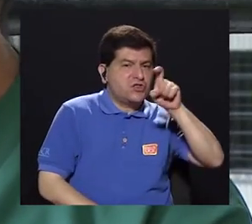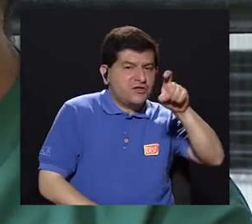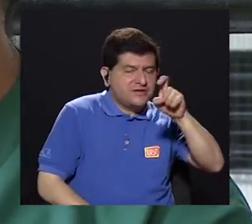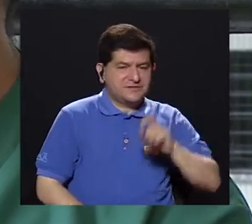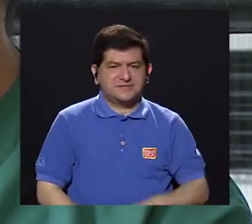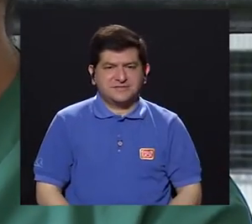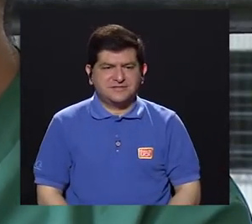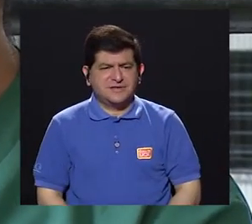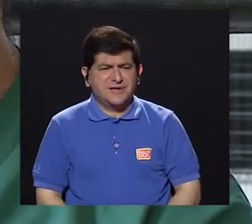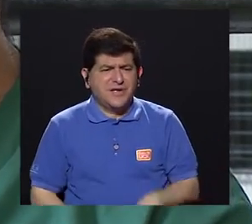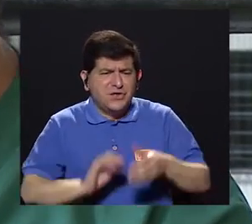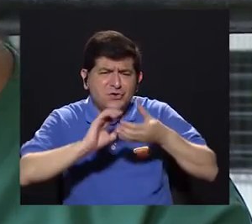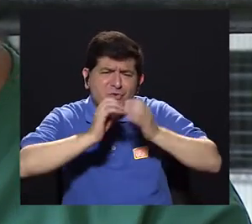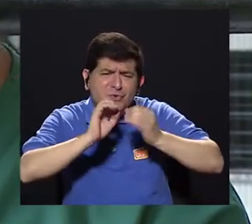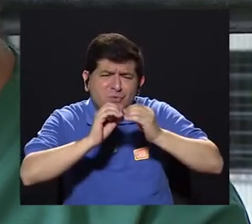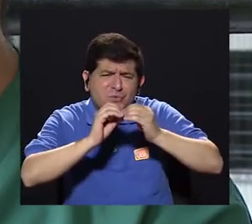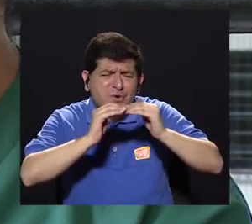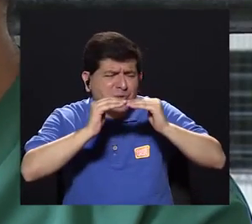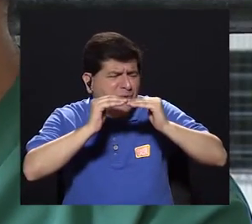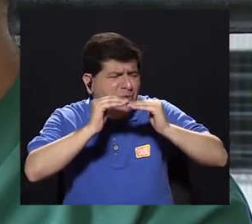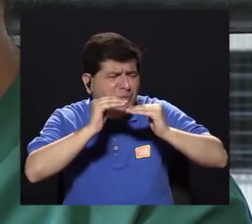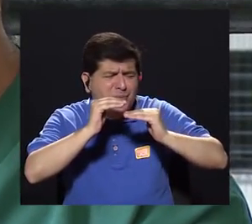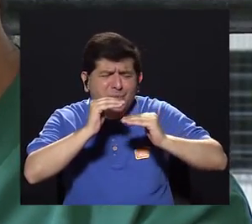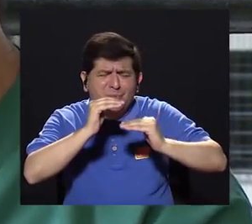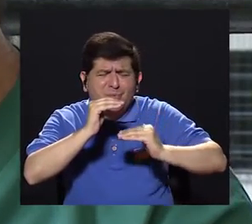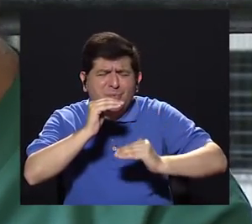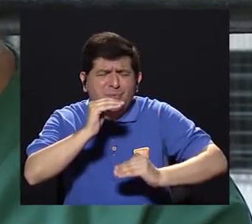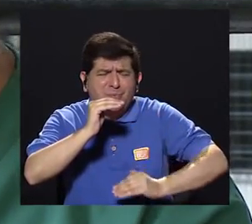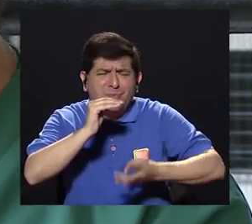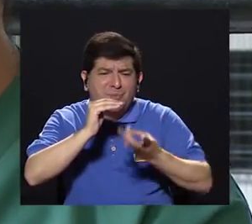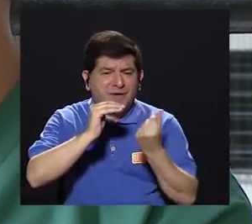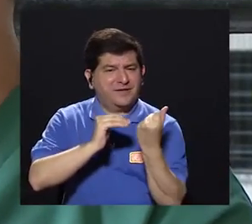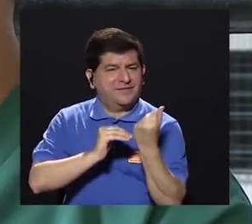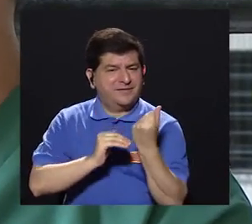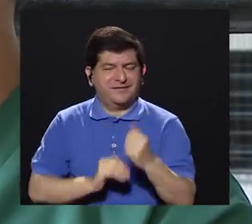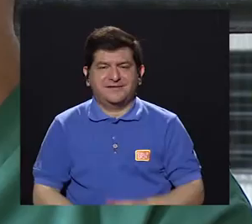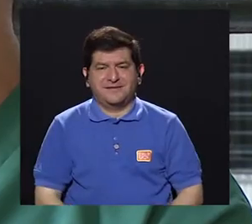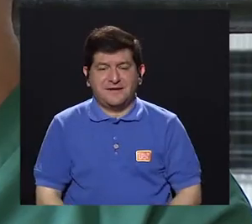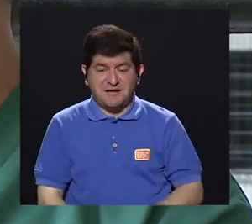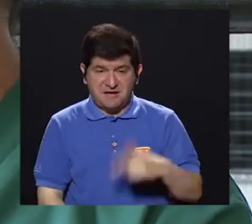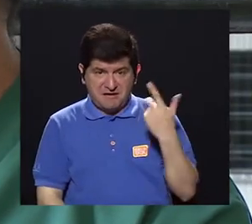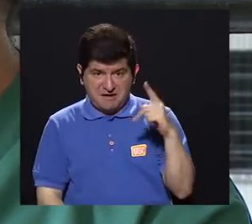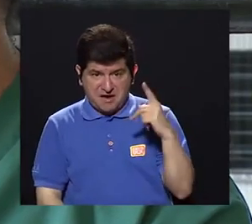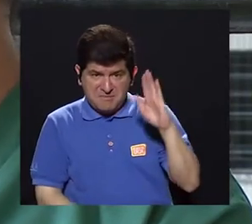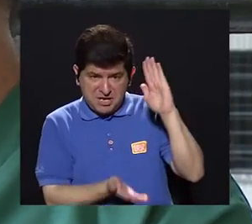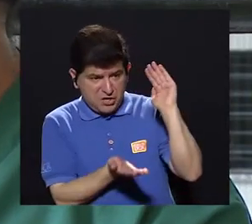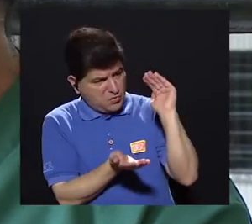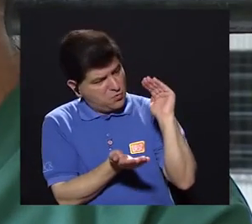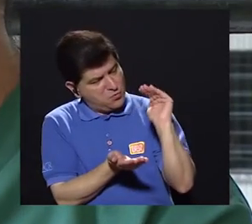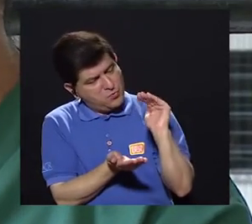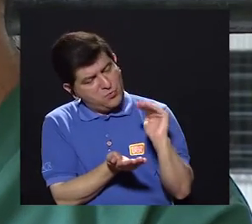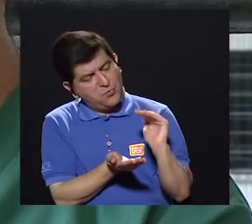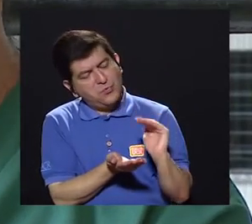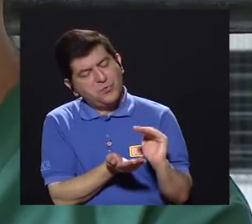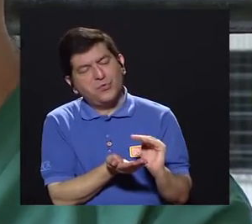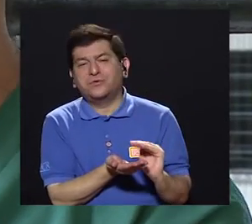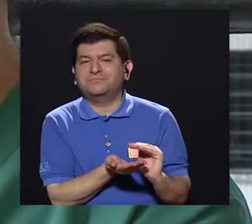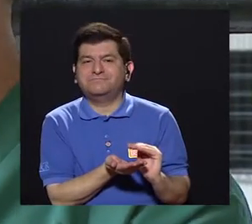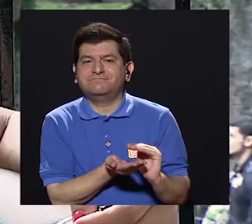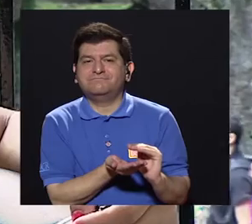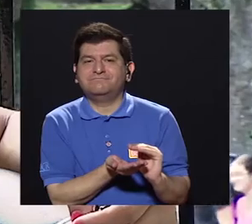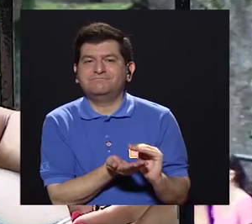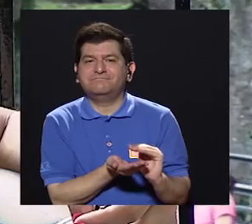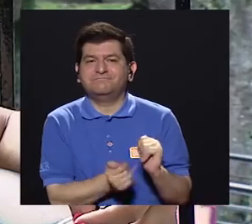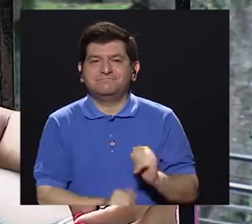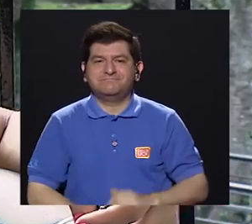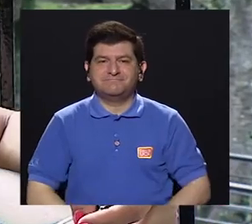las placas pues son dosis muy bajas. Muy bajas, ¿verdad? Entonces, pues el riesgo lo logramos minimizar de esa manera.